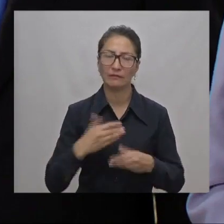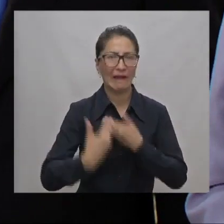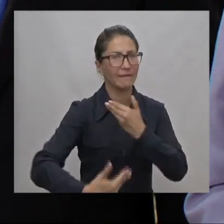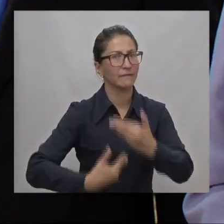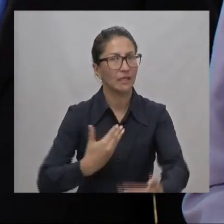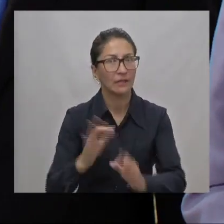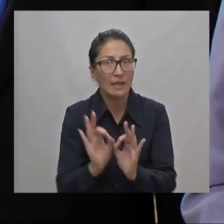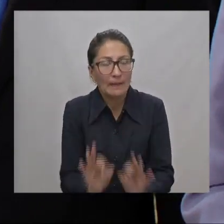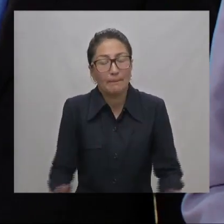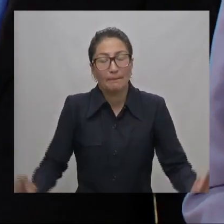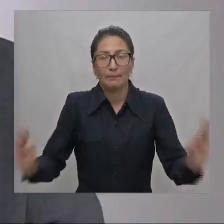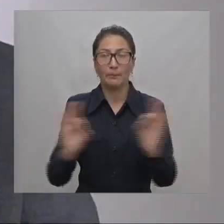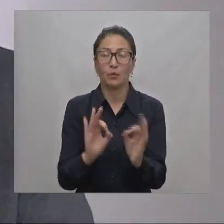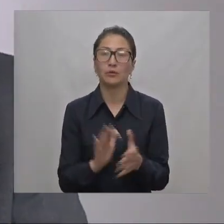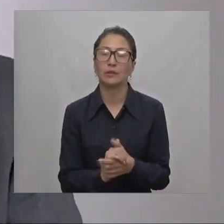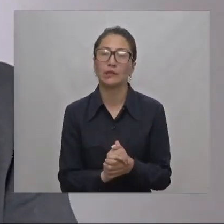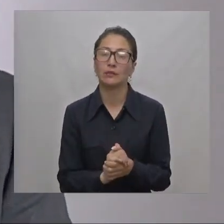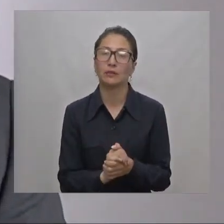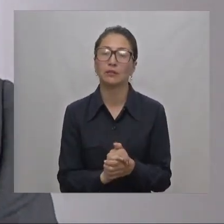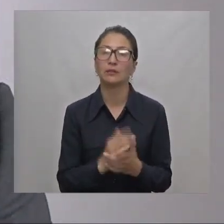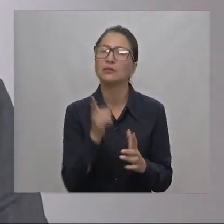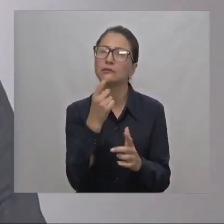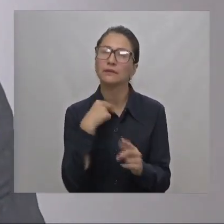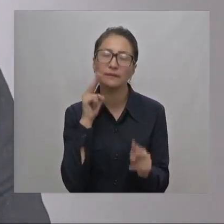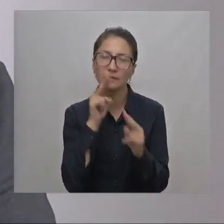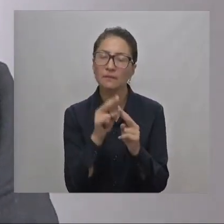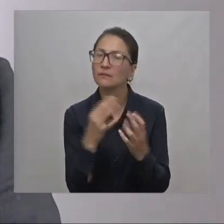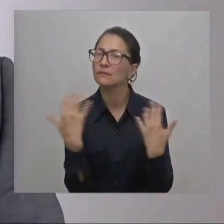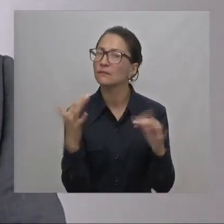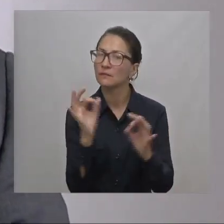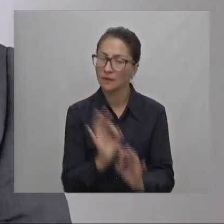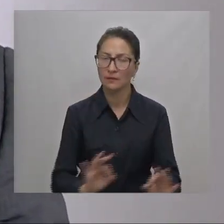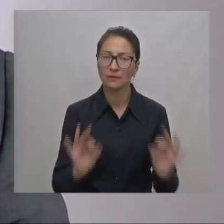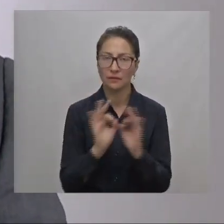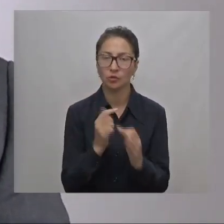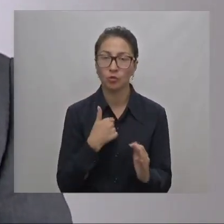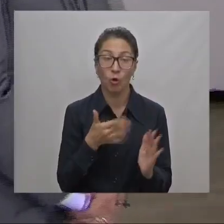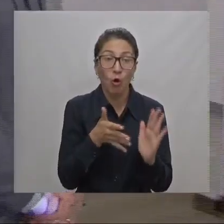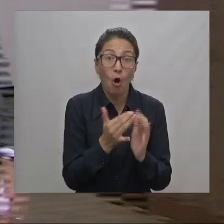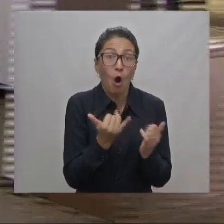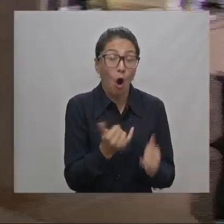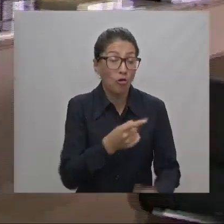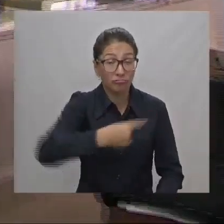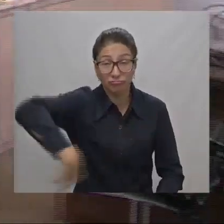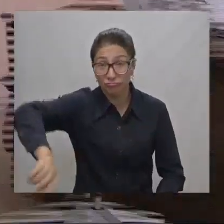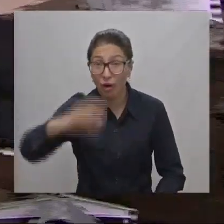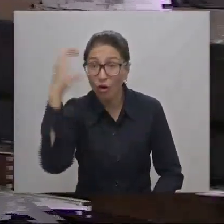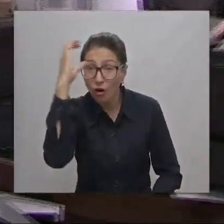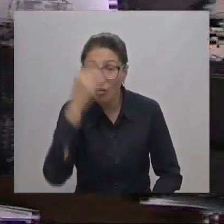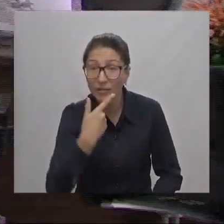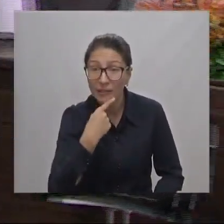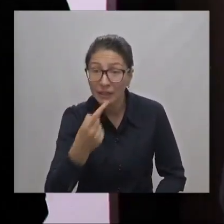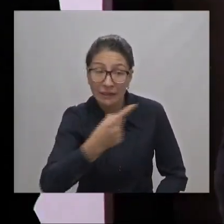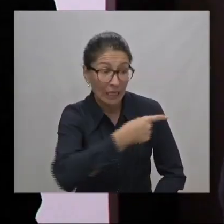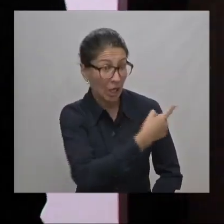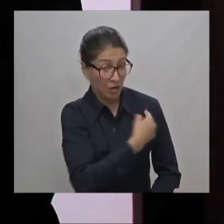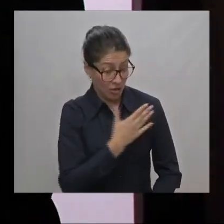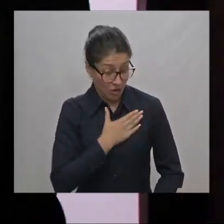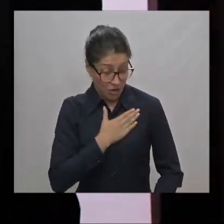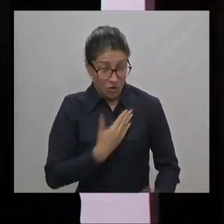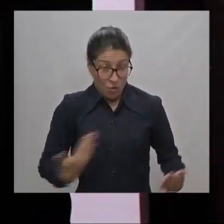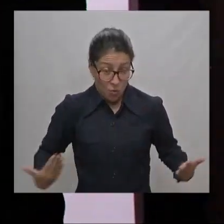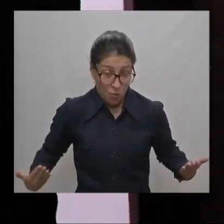relevante, importante. A mí me parece vital que hoy le podamos decir a los colombianos que